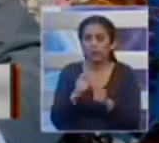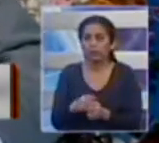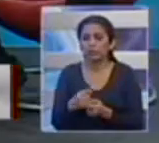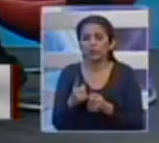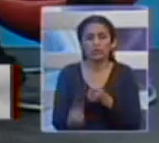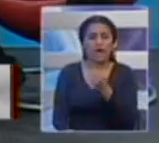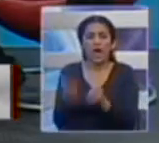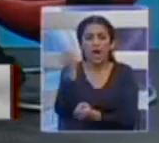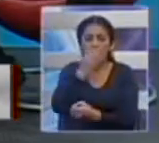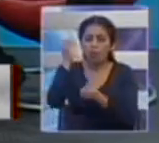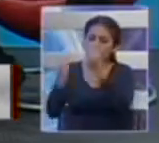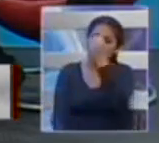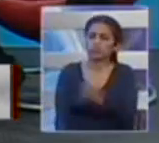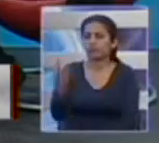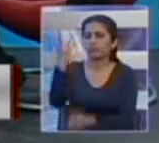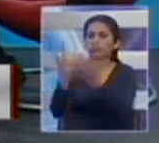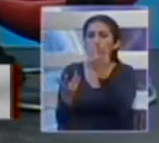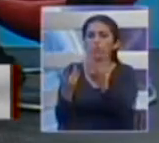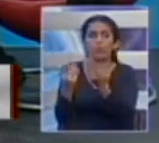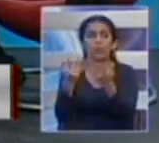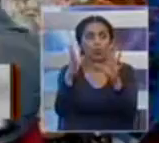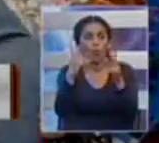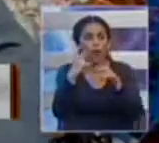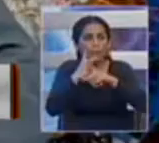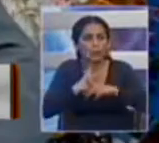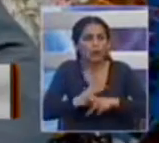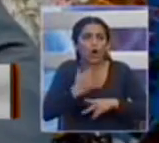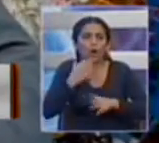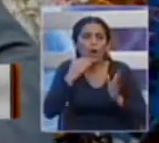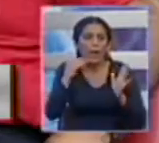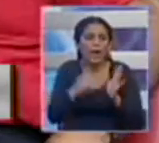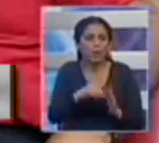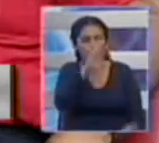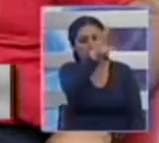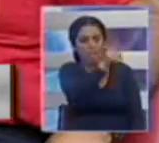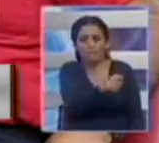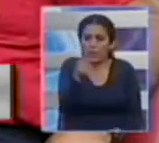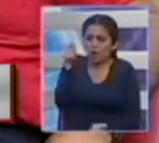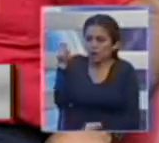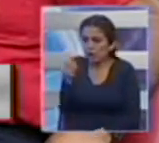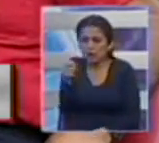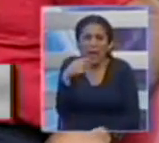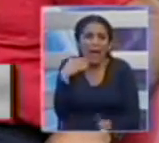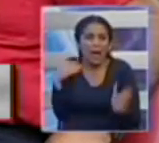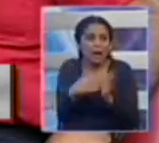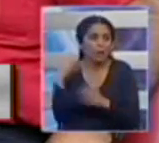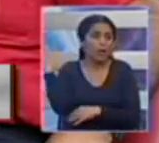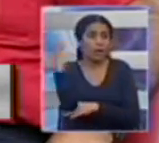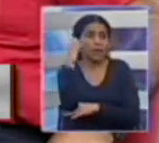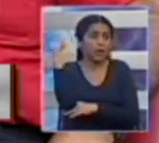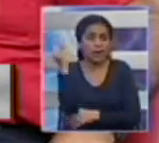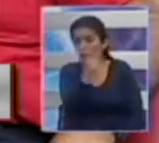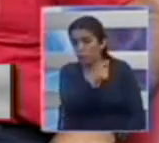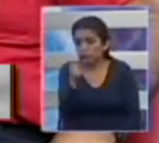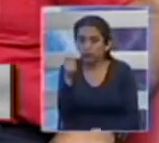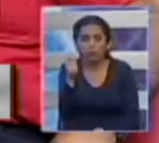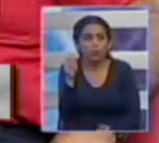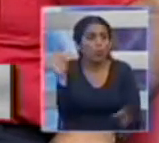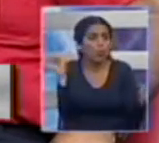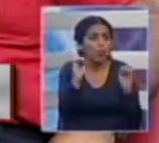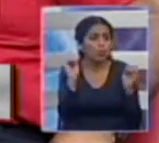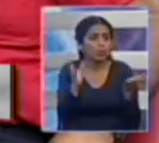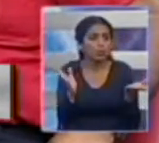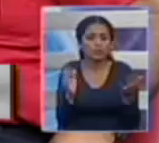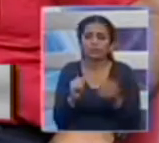Porque creen que es quemar el viejo y ya. Y donde ocurre algo, ¿qué hacemos? Así es. O, lastimosamente, ¿qué hacer en caso de que usted tenga